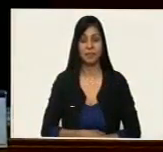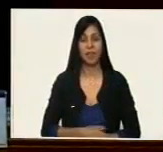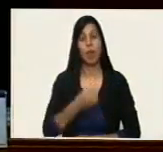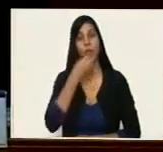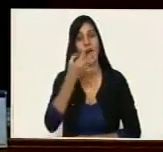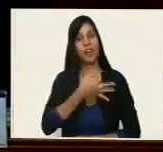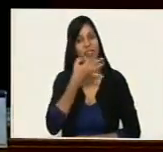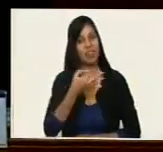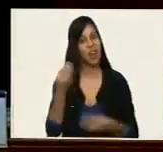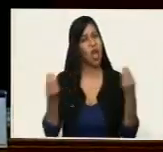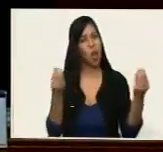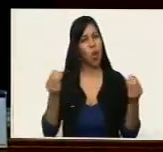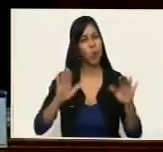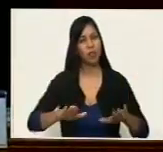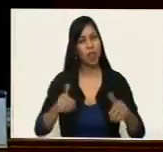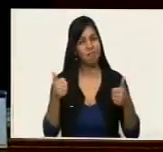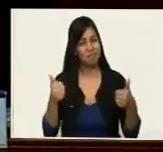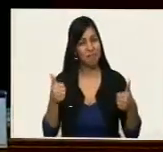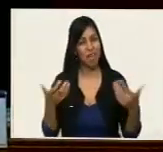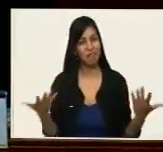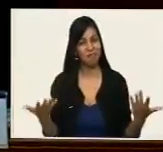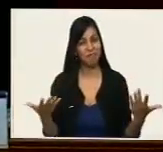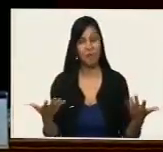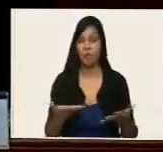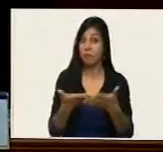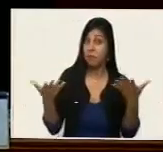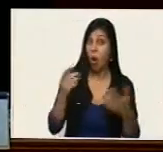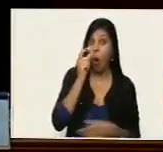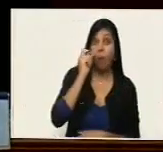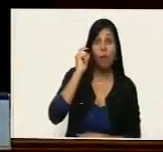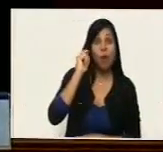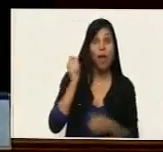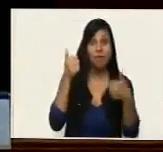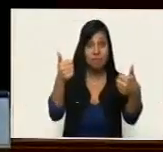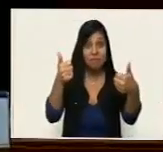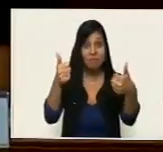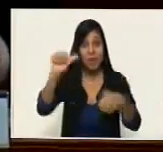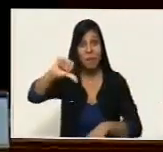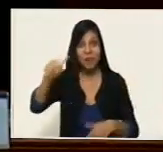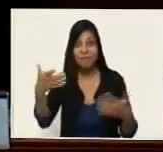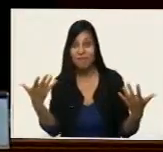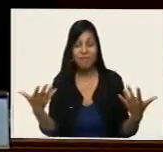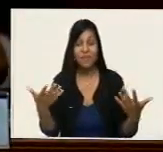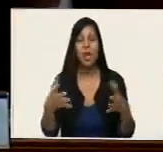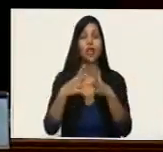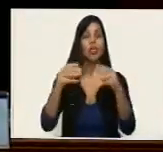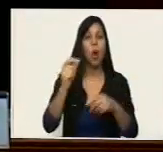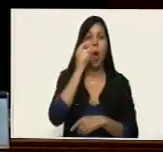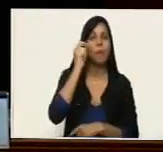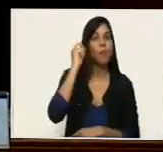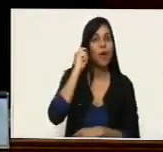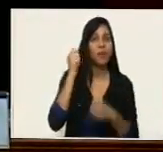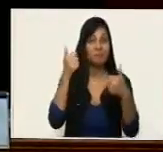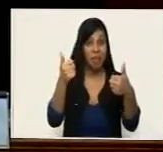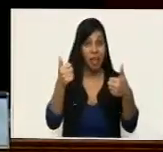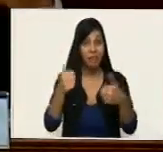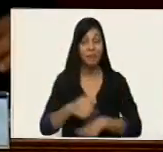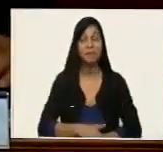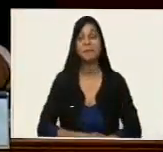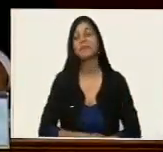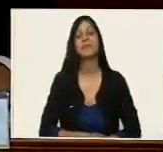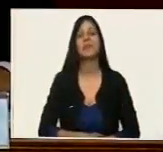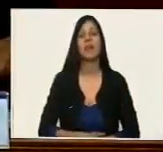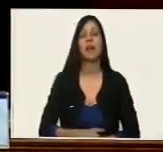Buenas tardes, ¿cómo están todos y todas? O todas y todos, mejor. Todas y todos, ¿verdad? Suena mejor.